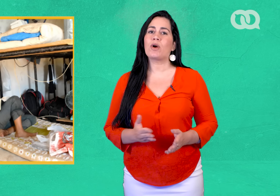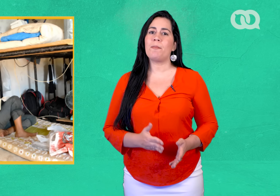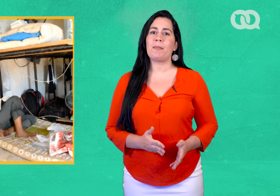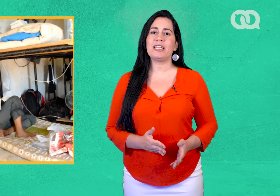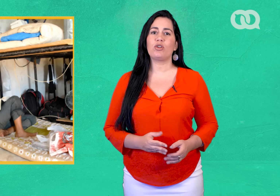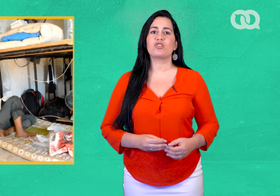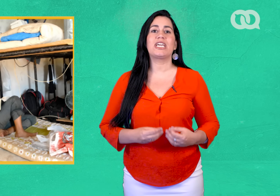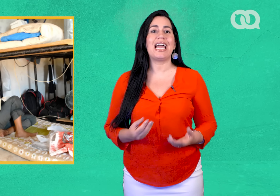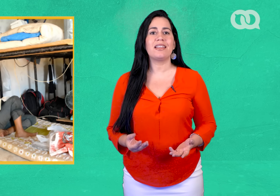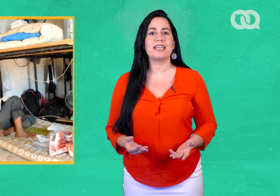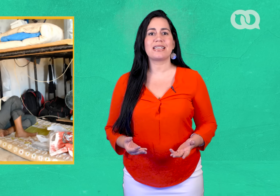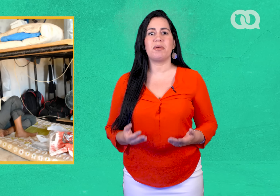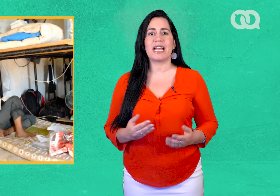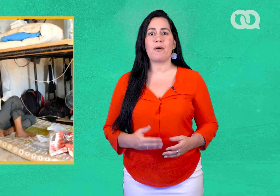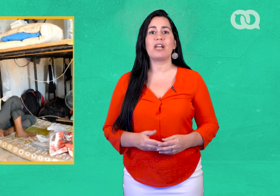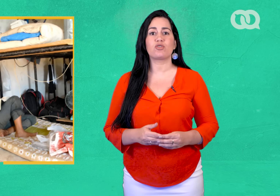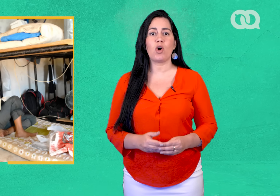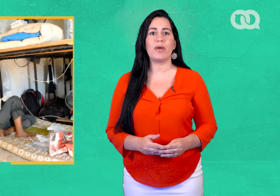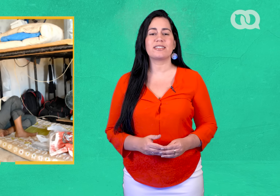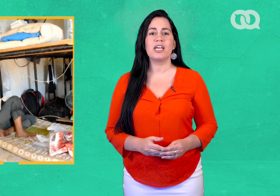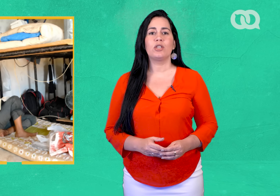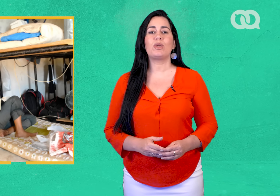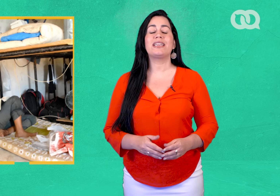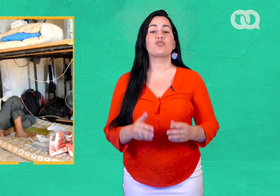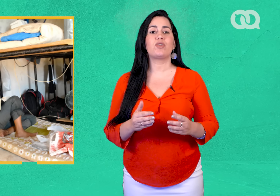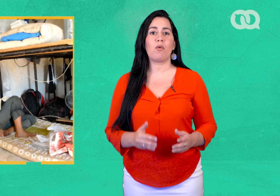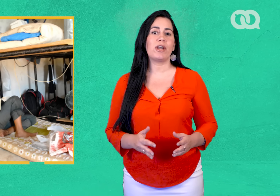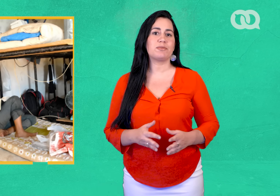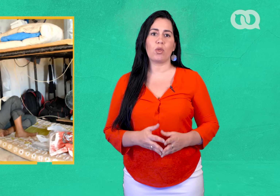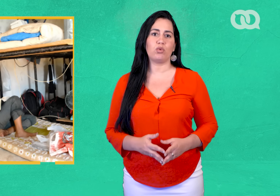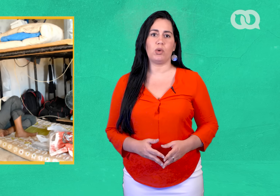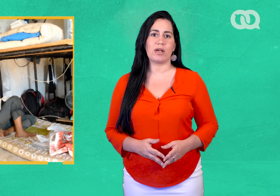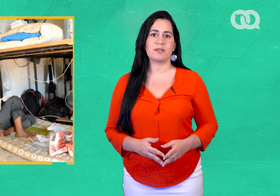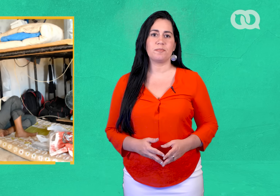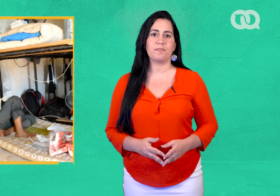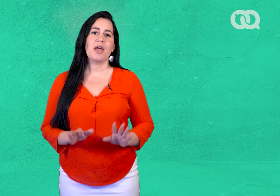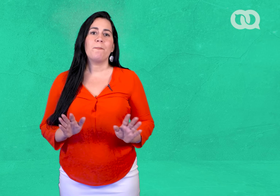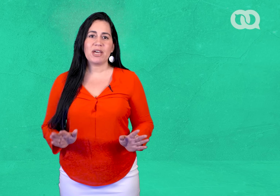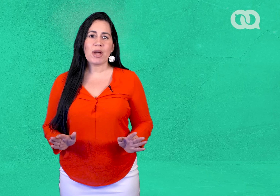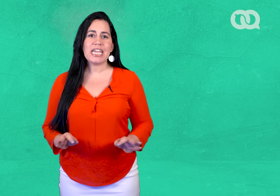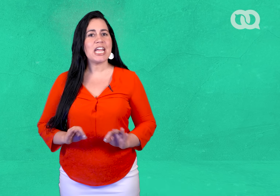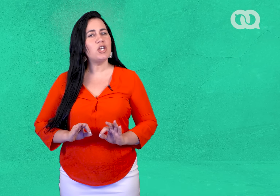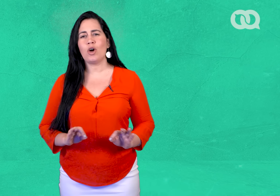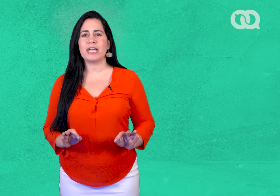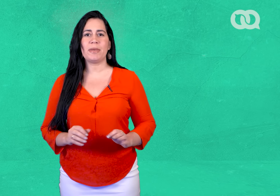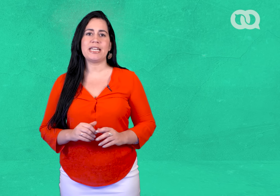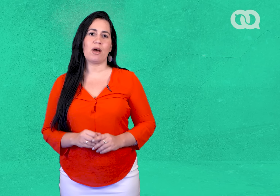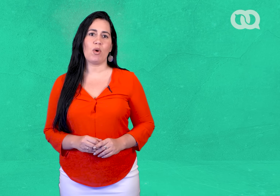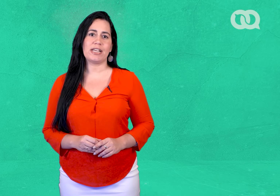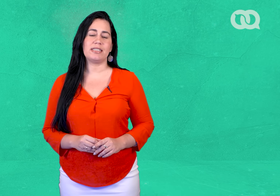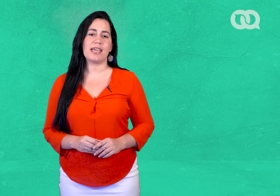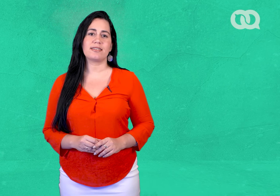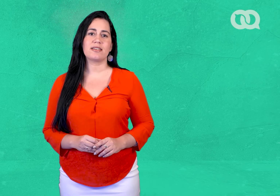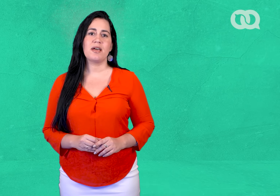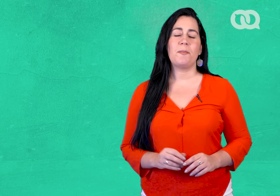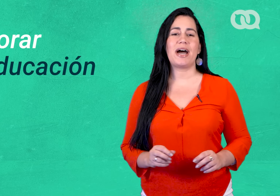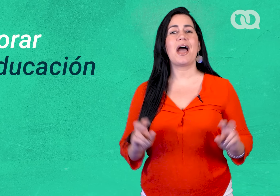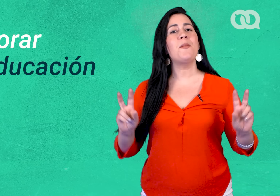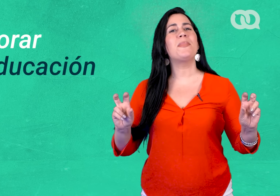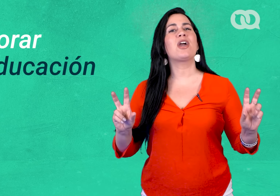en los campamentos que antes albergaban a los jóvenes durante sus labores productivas. Pero aquí no terminan las buenas